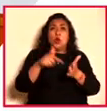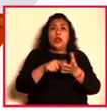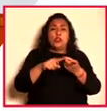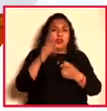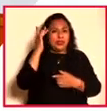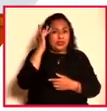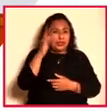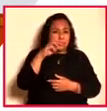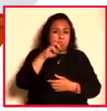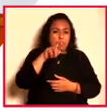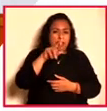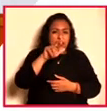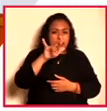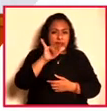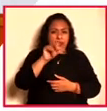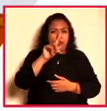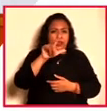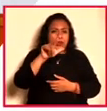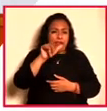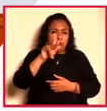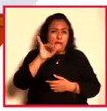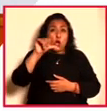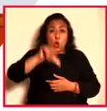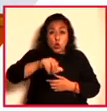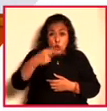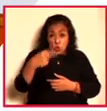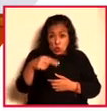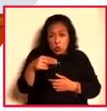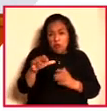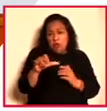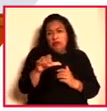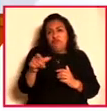Su nombre actual es a raíz del